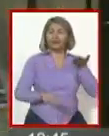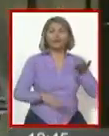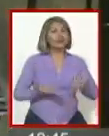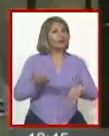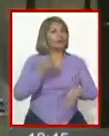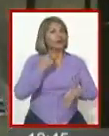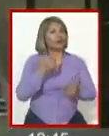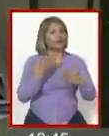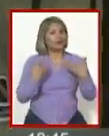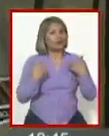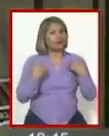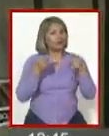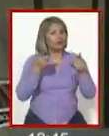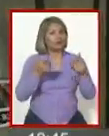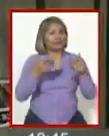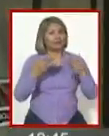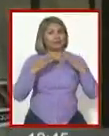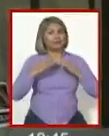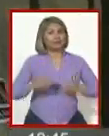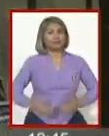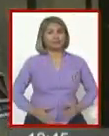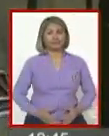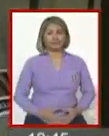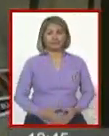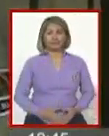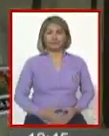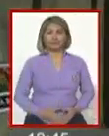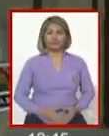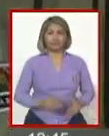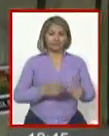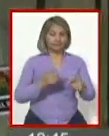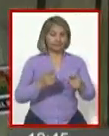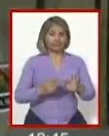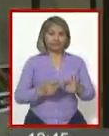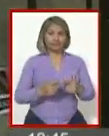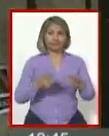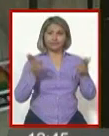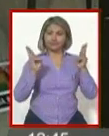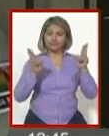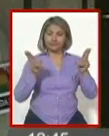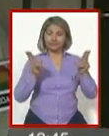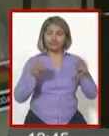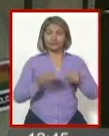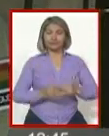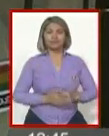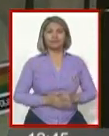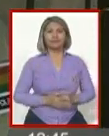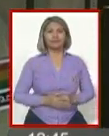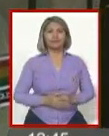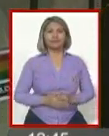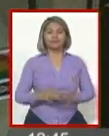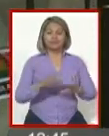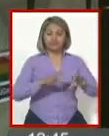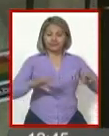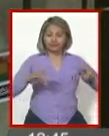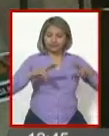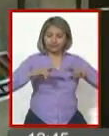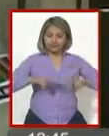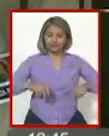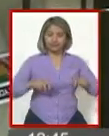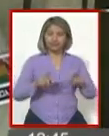posiblemente con impacto de proyectil de arma de fuego. Entonces, inmediatamente realizó las